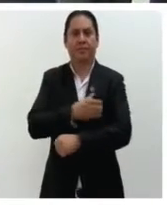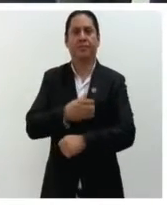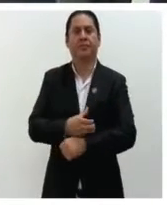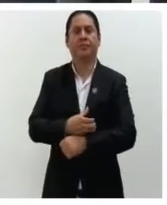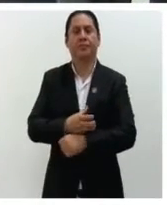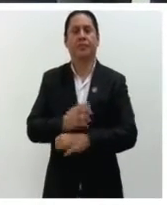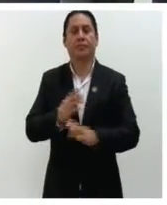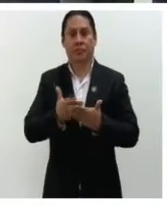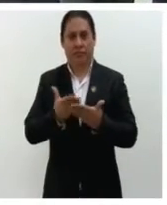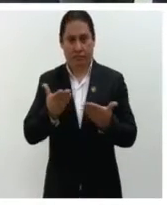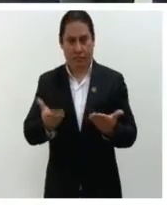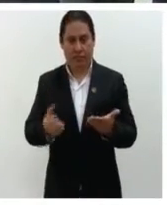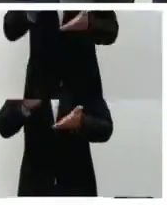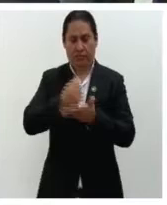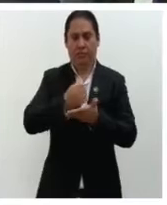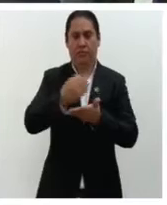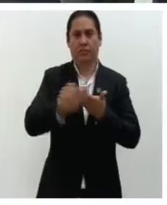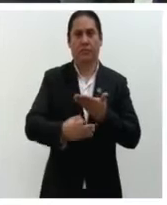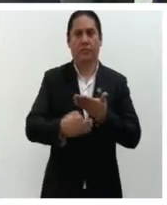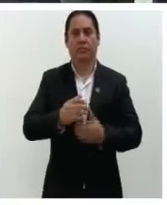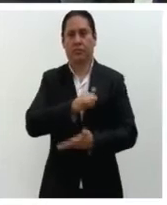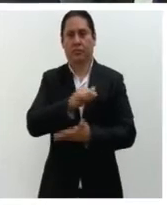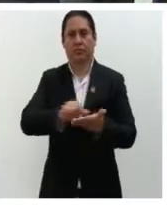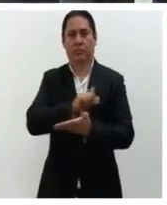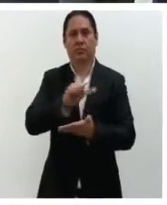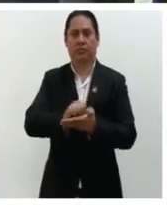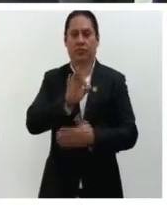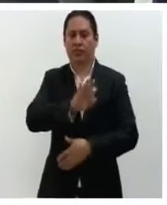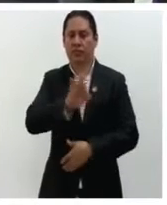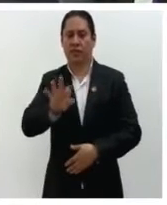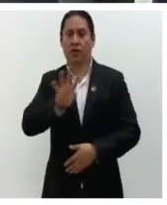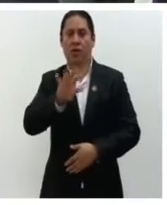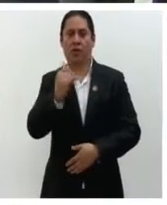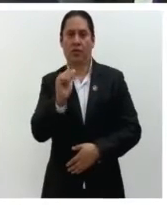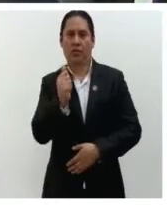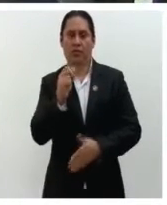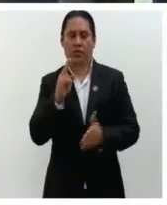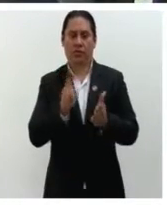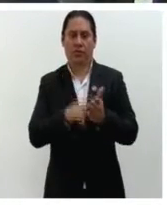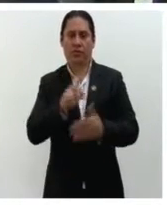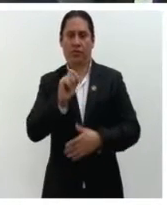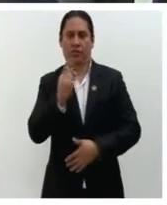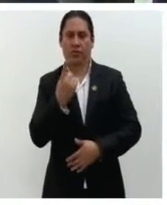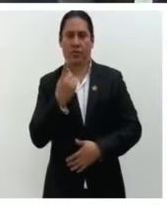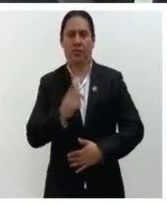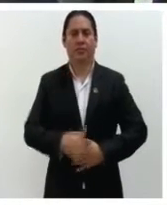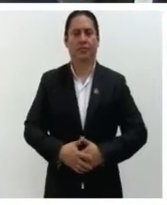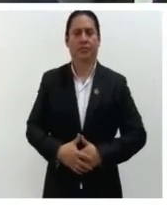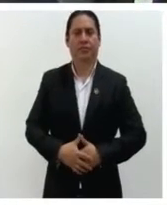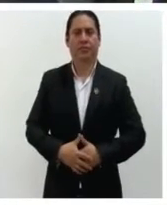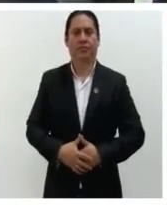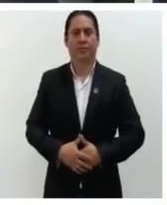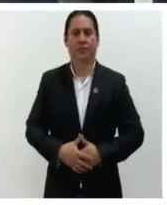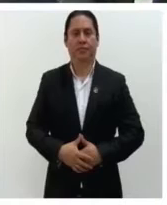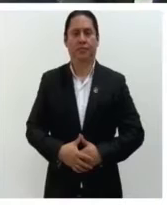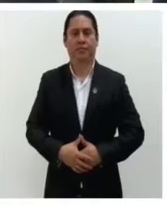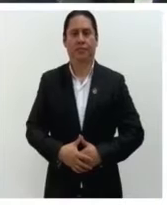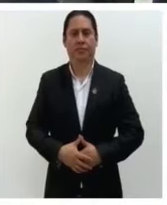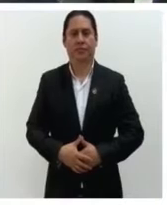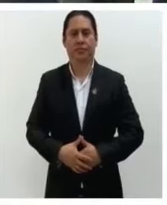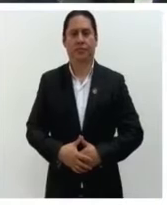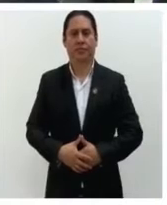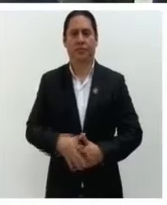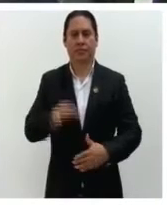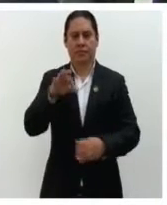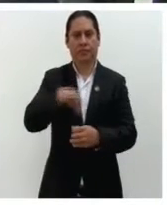legisladores, someteremos a su aprobación el acta de fecha 4 de agosto de fecha del 2021.